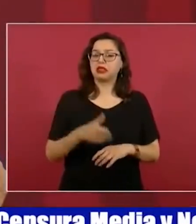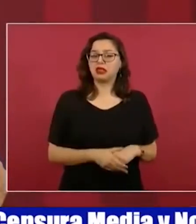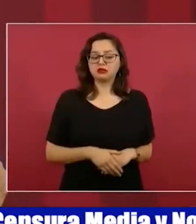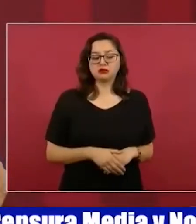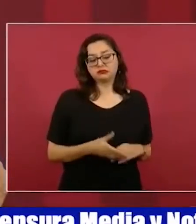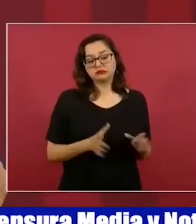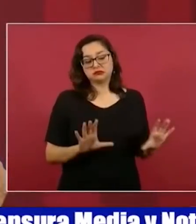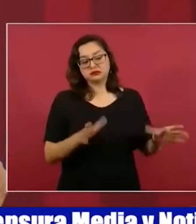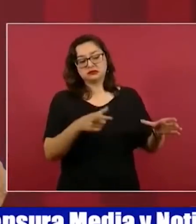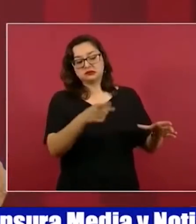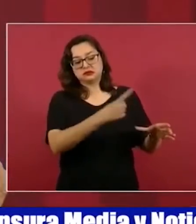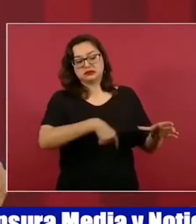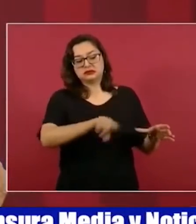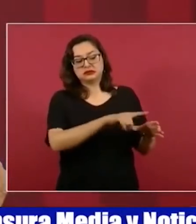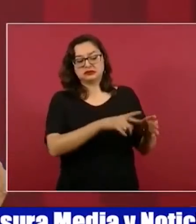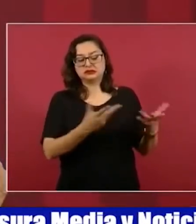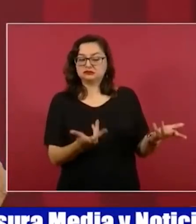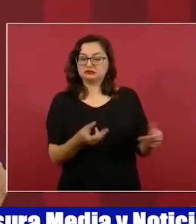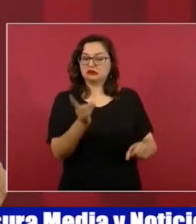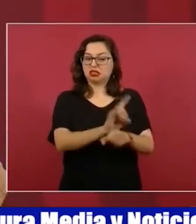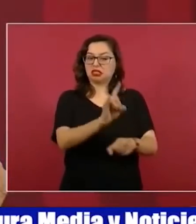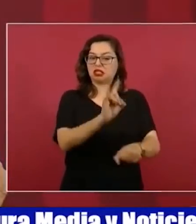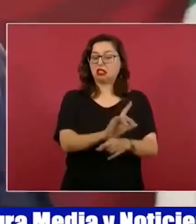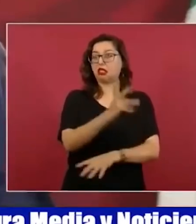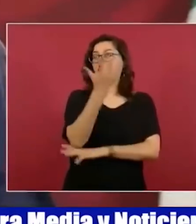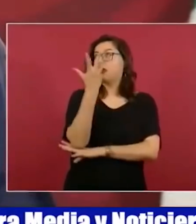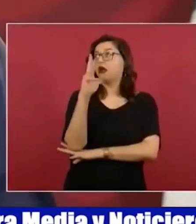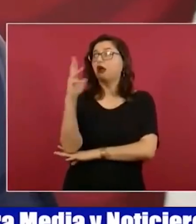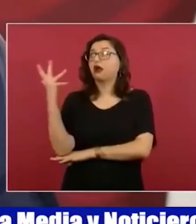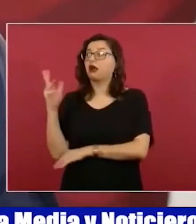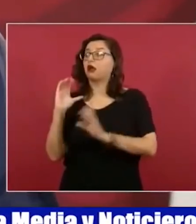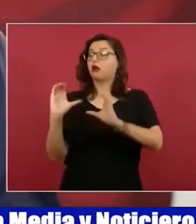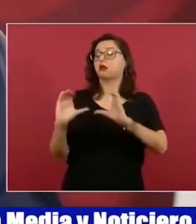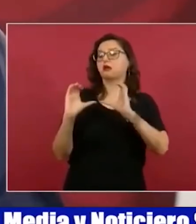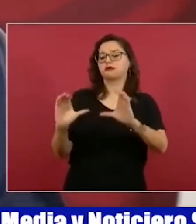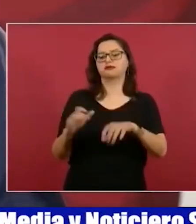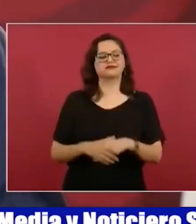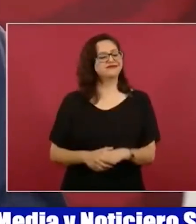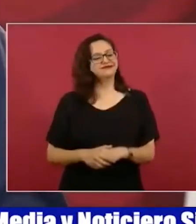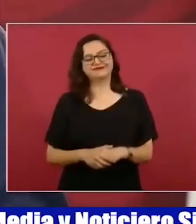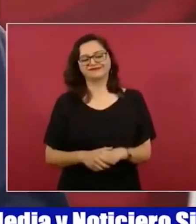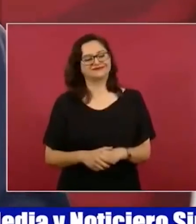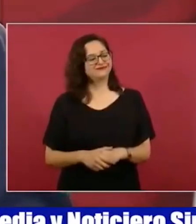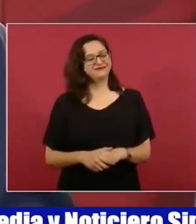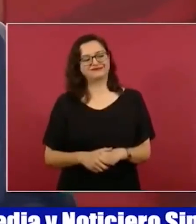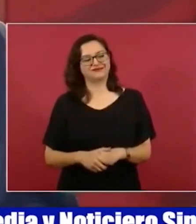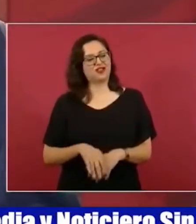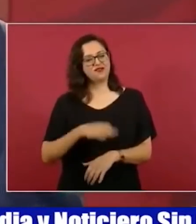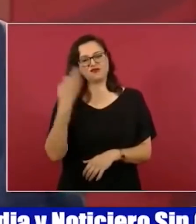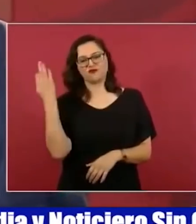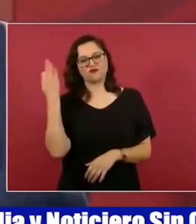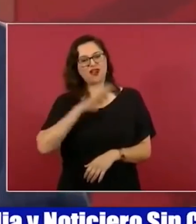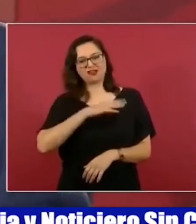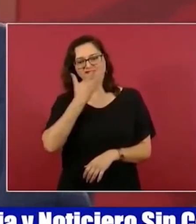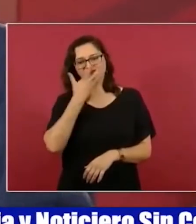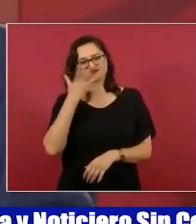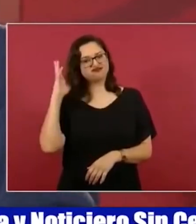pseudoambientalistas. Cada vez estoy más convencido de que son unos farsantes.